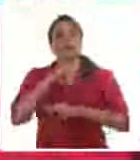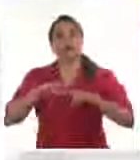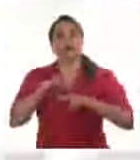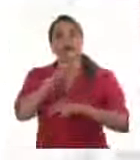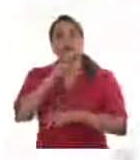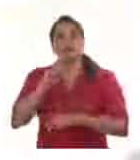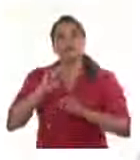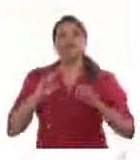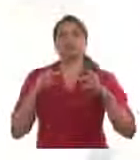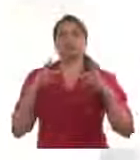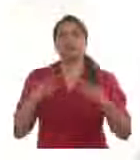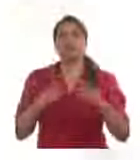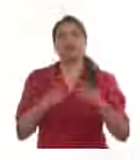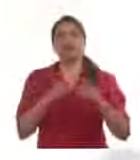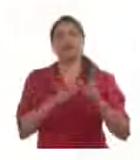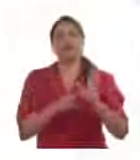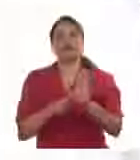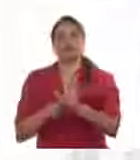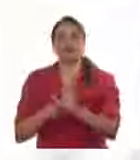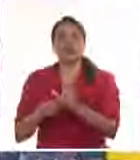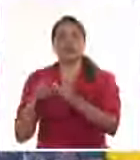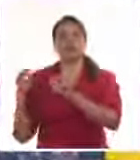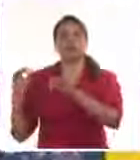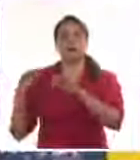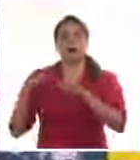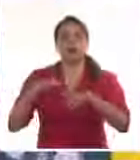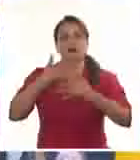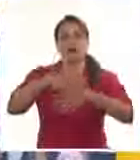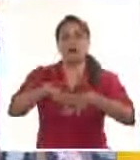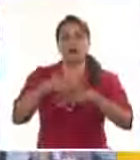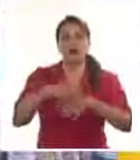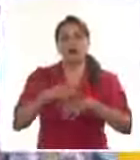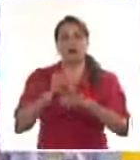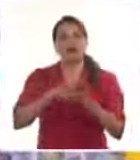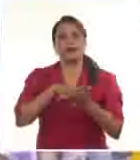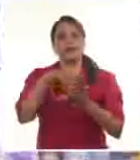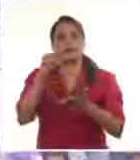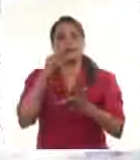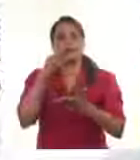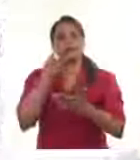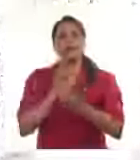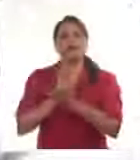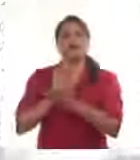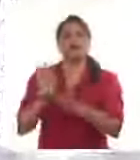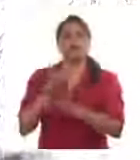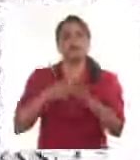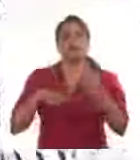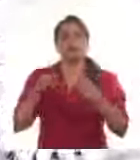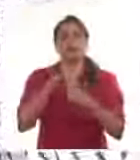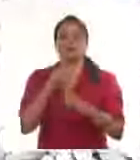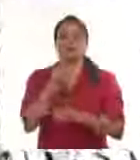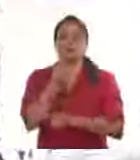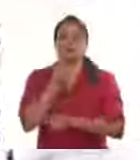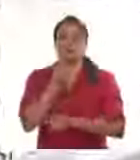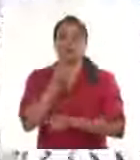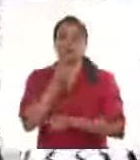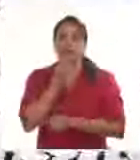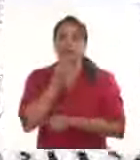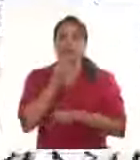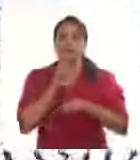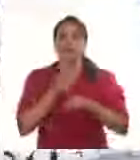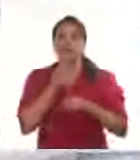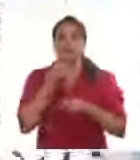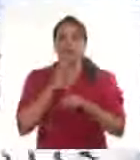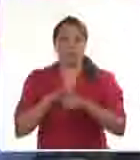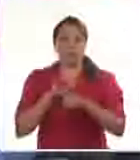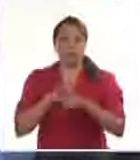vez más expresó desde las calles y plazas su rechazo ante el genocidio que el Israel, en complicidad con Estados Unidos, comete contra